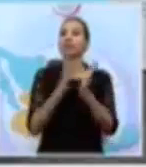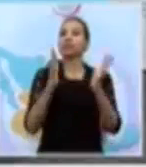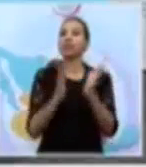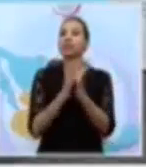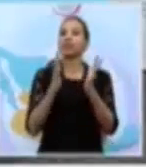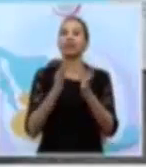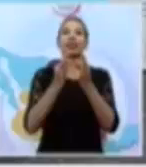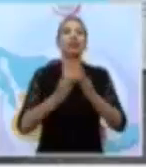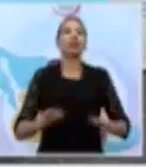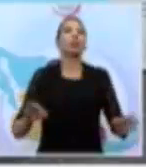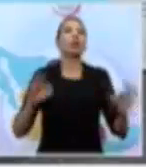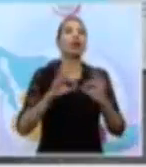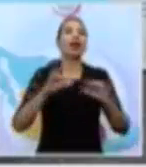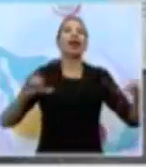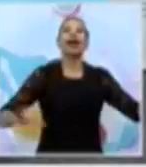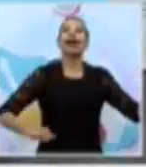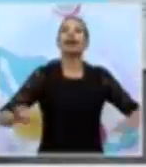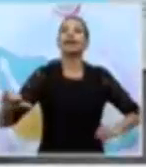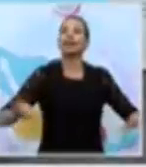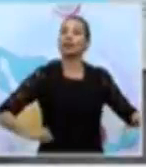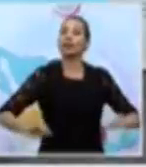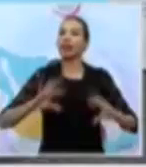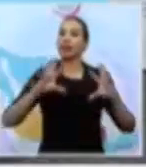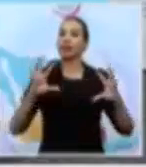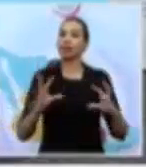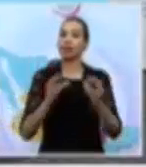construcción de una actividad conjunta.